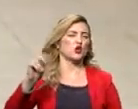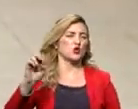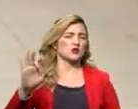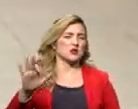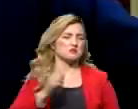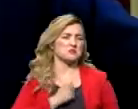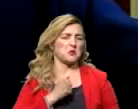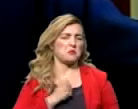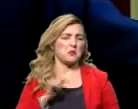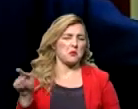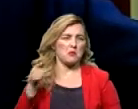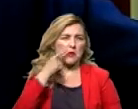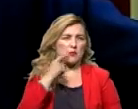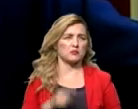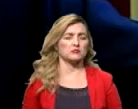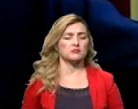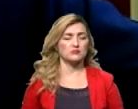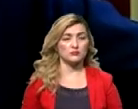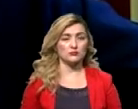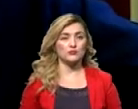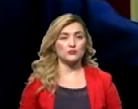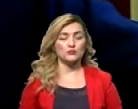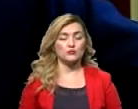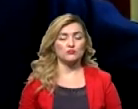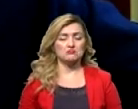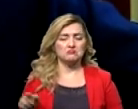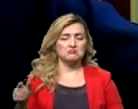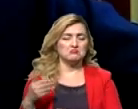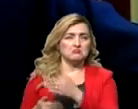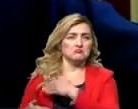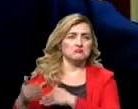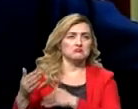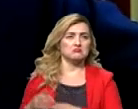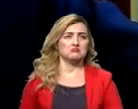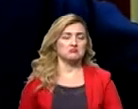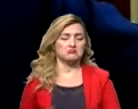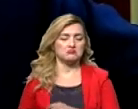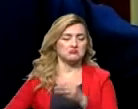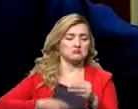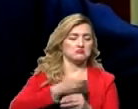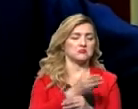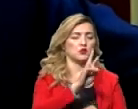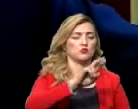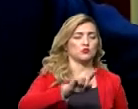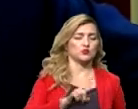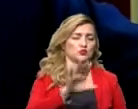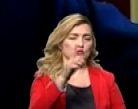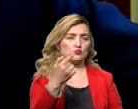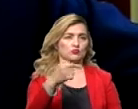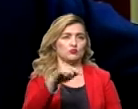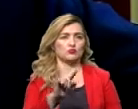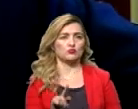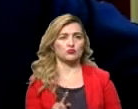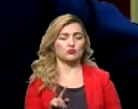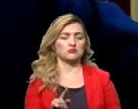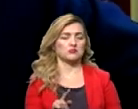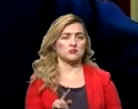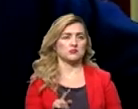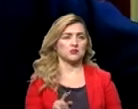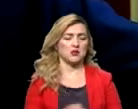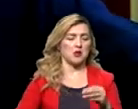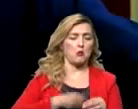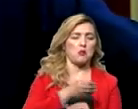de Telconet. Si ustedes pueden ver el historial del señor Topic, devolvió 2.5 millones en la sesión ilícita Glass y